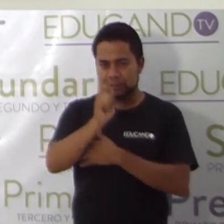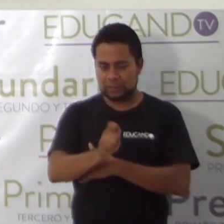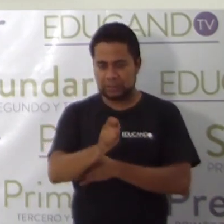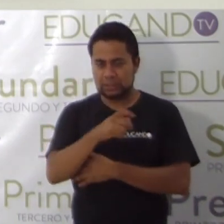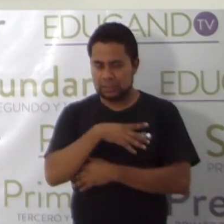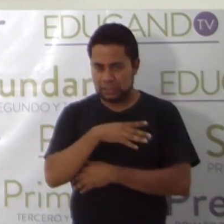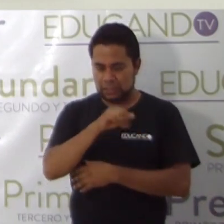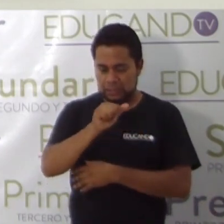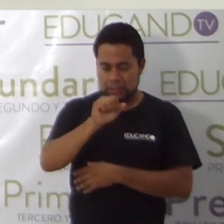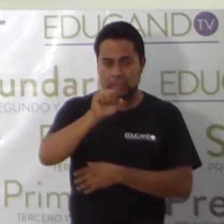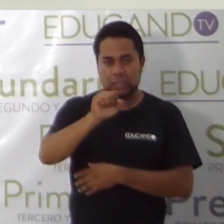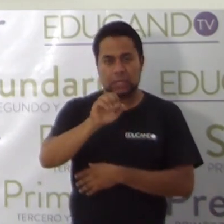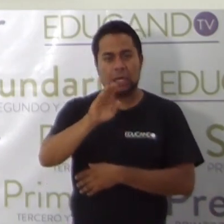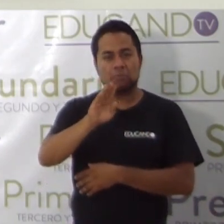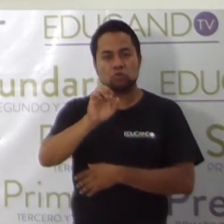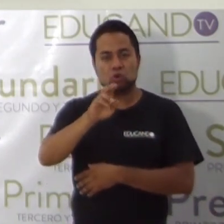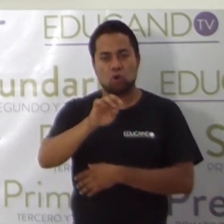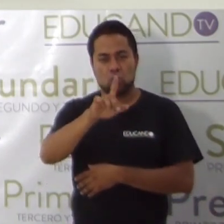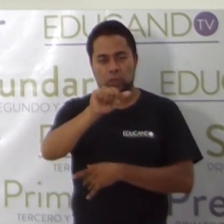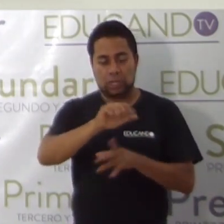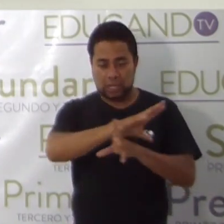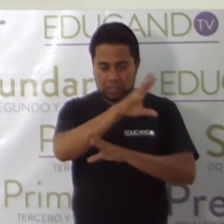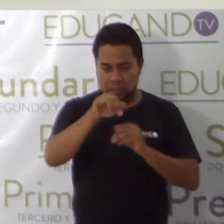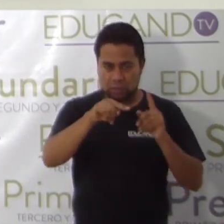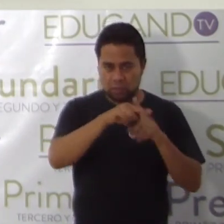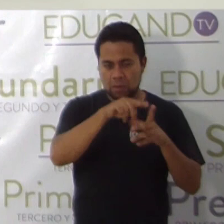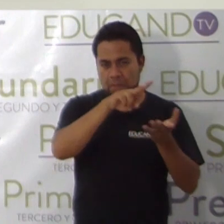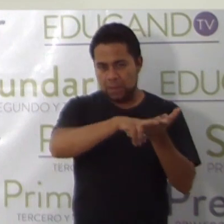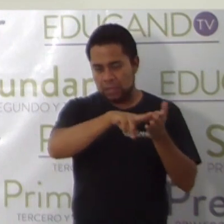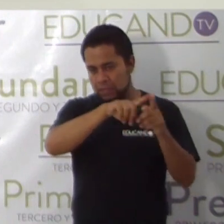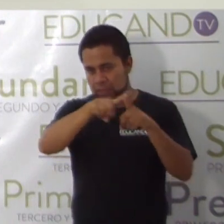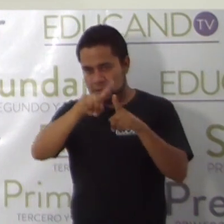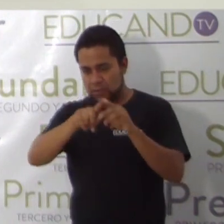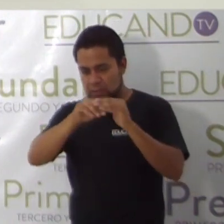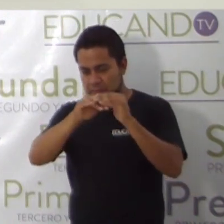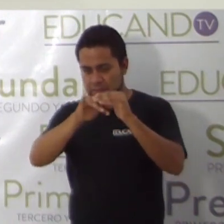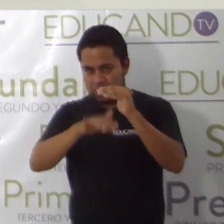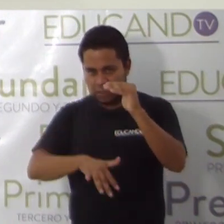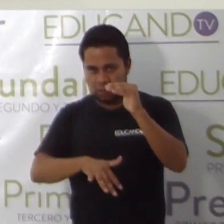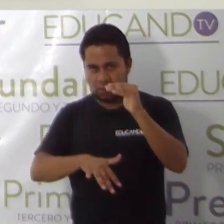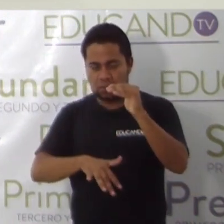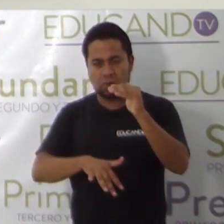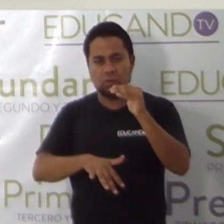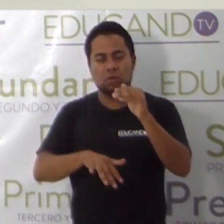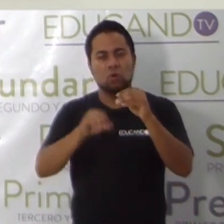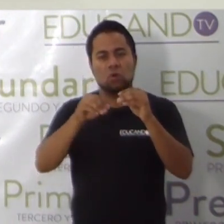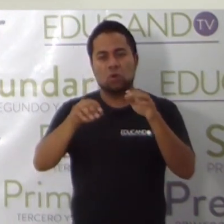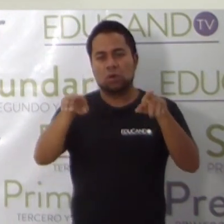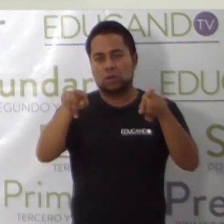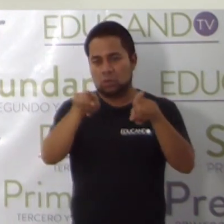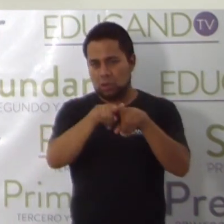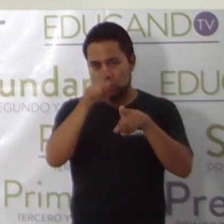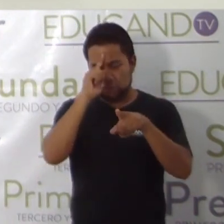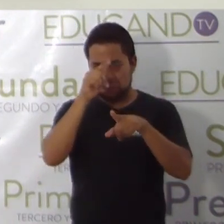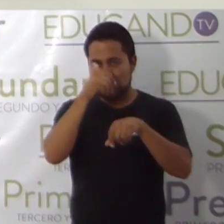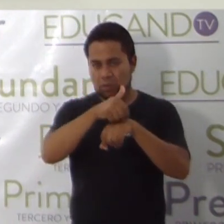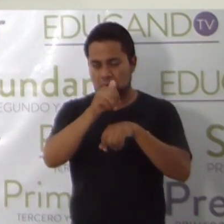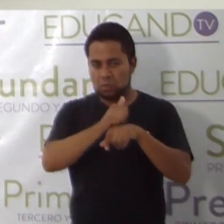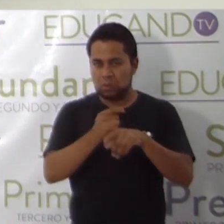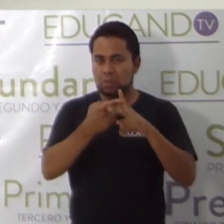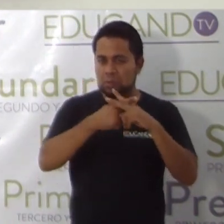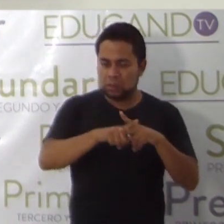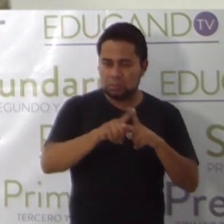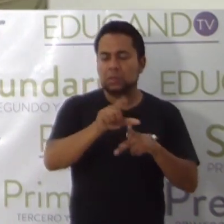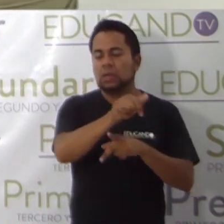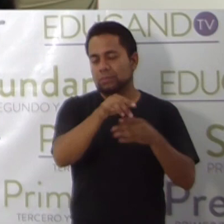es la suma de las frecuencias absolutas de todos los valores inferiores o iguales al valor considerado. Esto lo vamos a